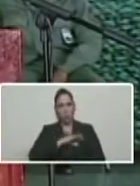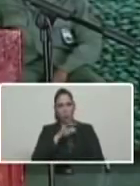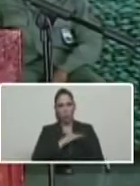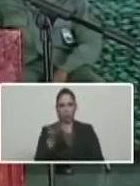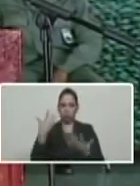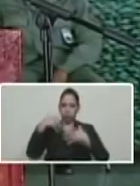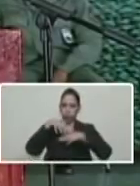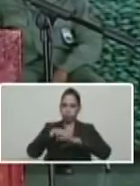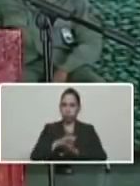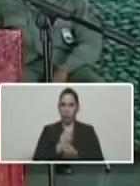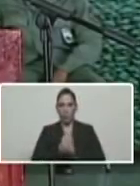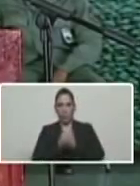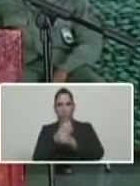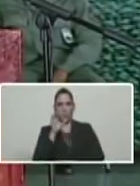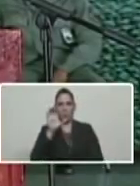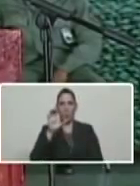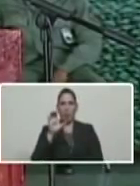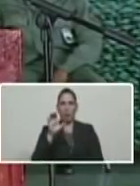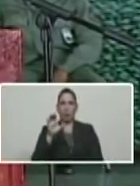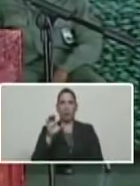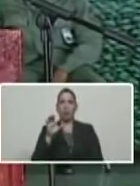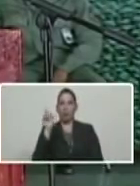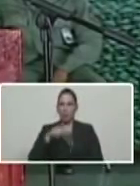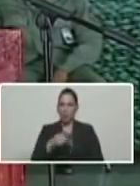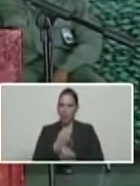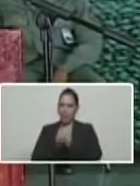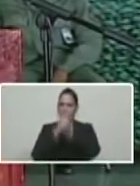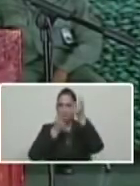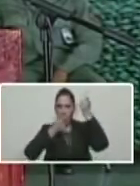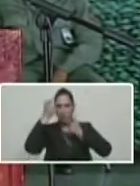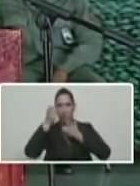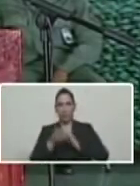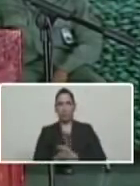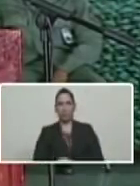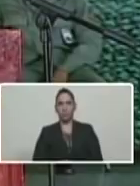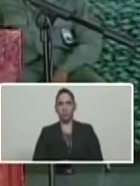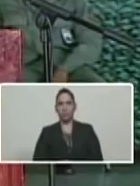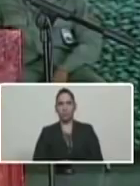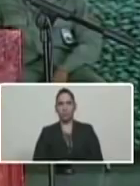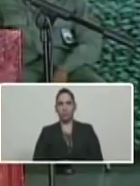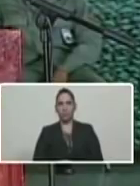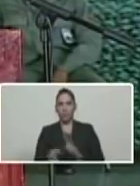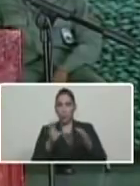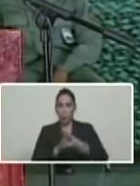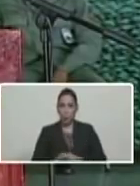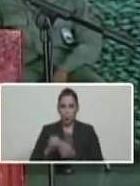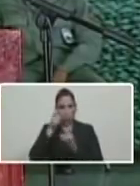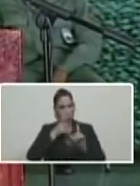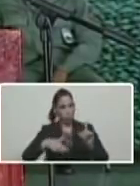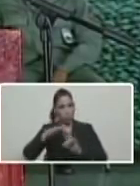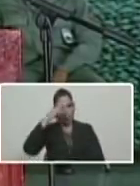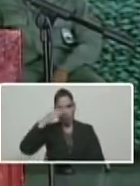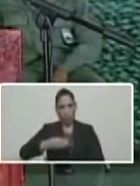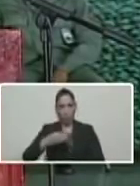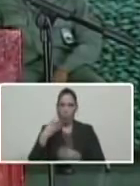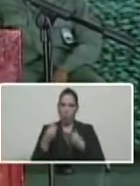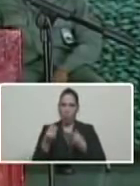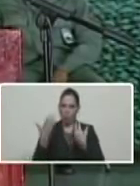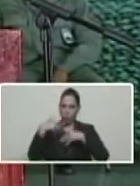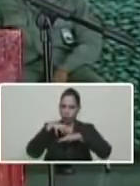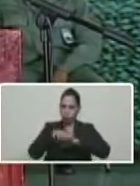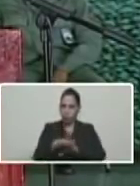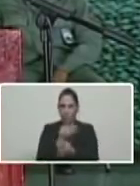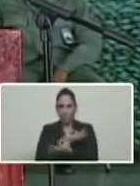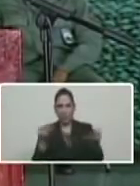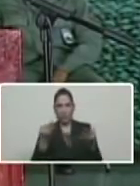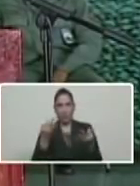su pueblo y amantes de la doctrina de Chávez, que no es otra que la Unión Cívico-Militar como amalgama perfecta para ser